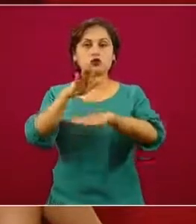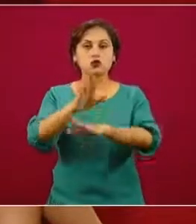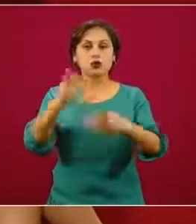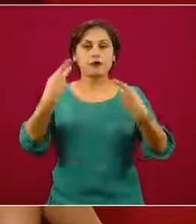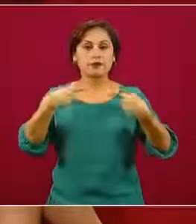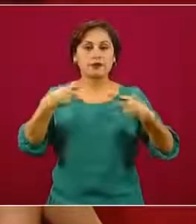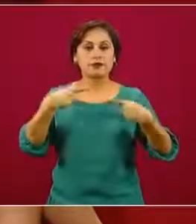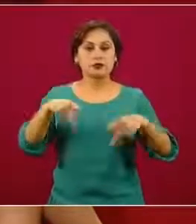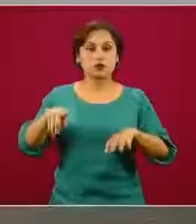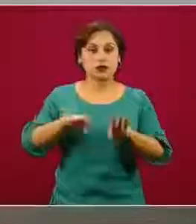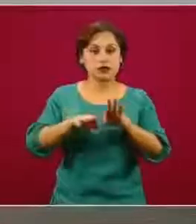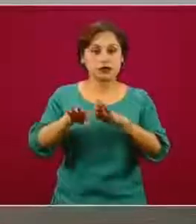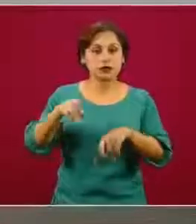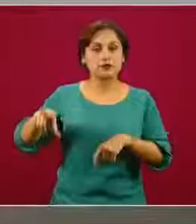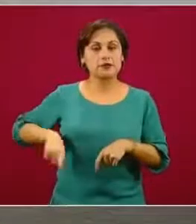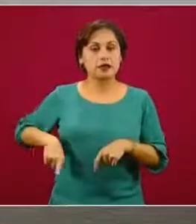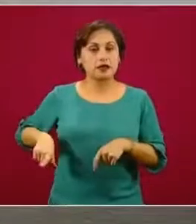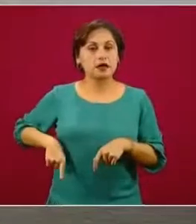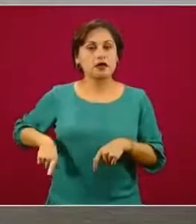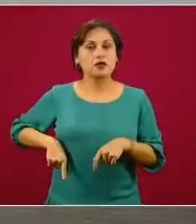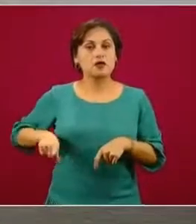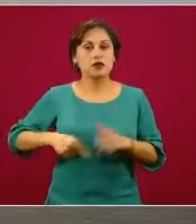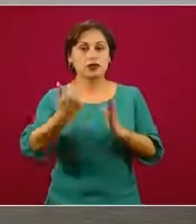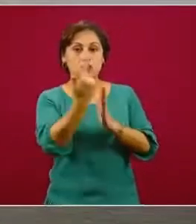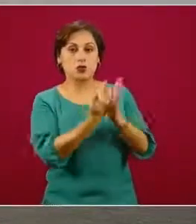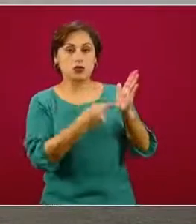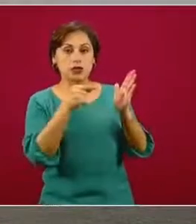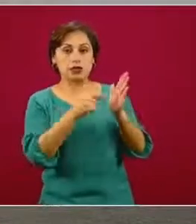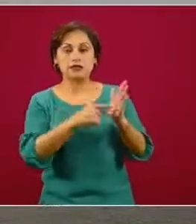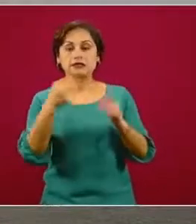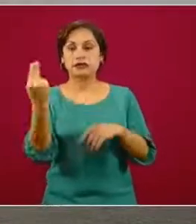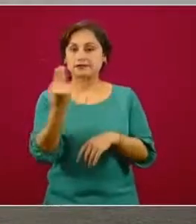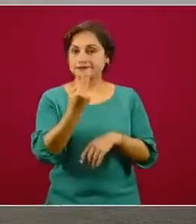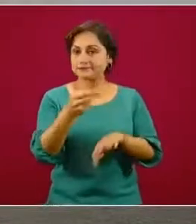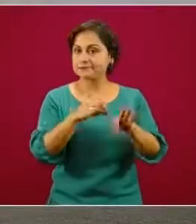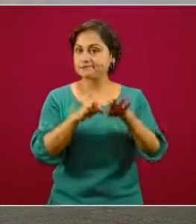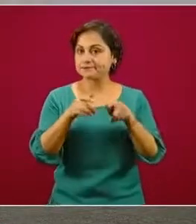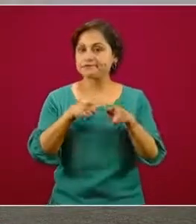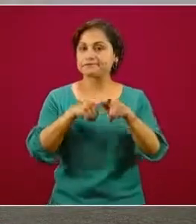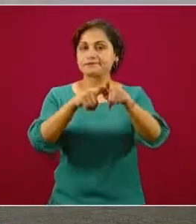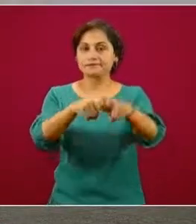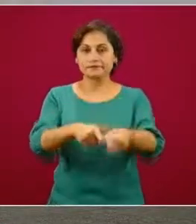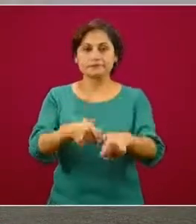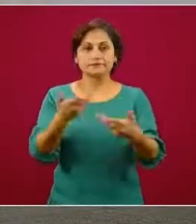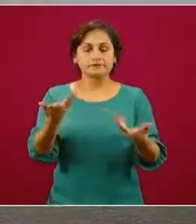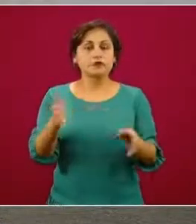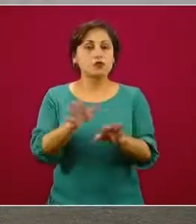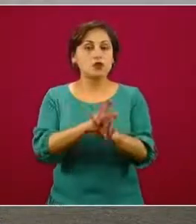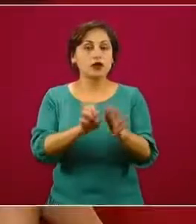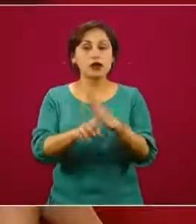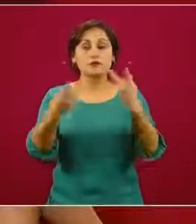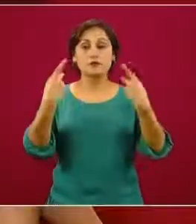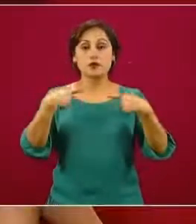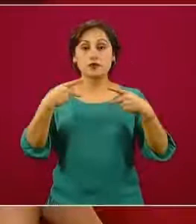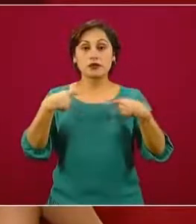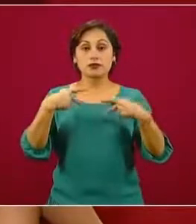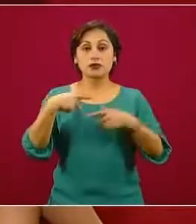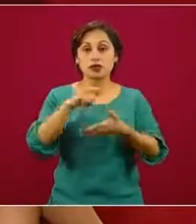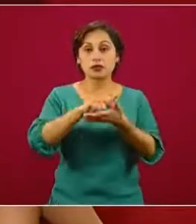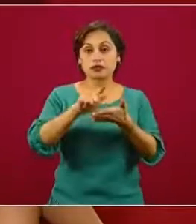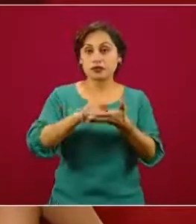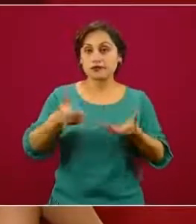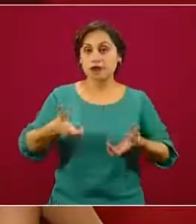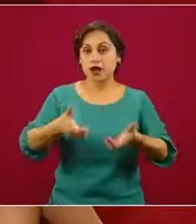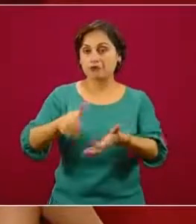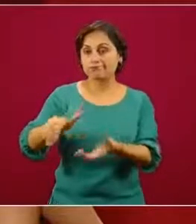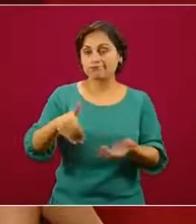este último eslabón de los trabajos esenciales, que es decir, los que recolectan la basura, los que atienden